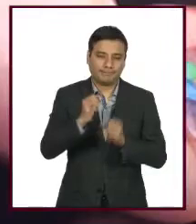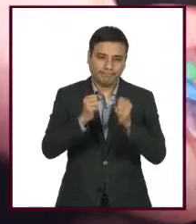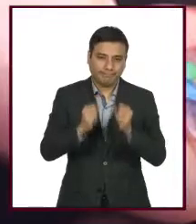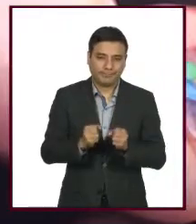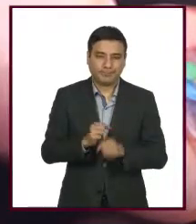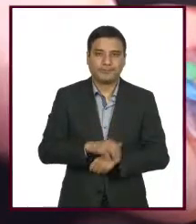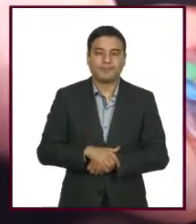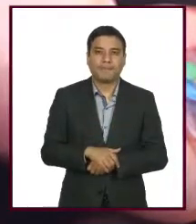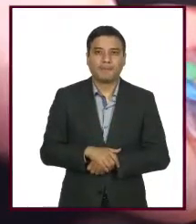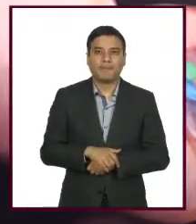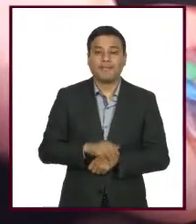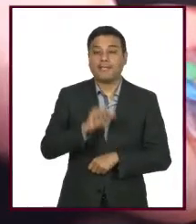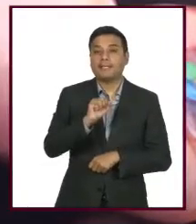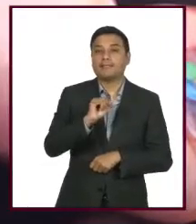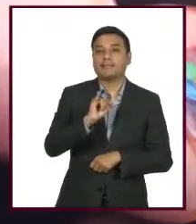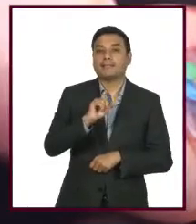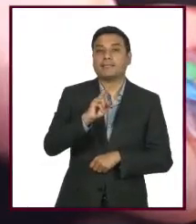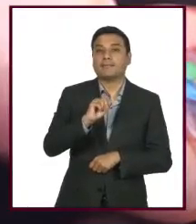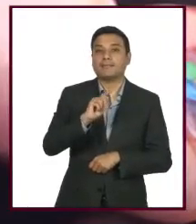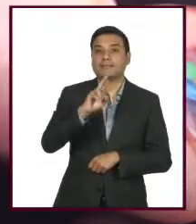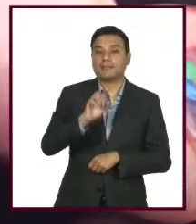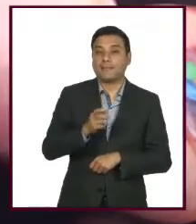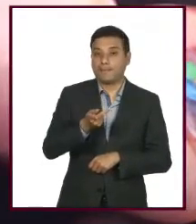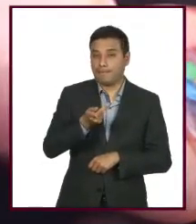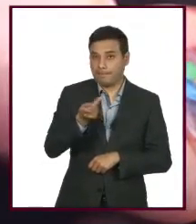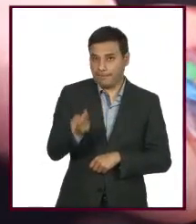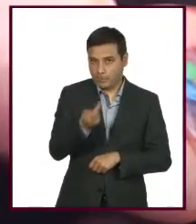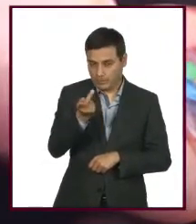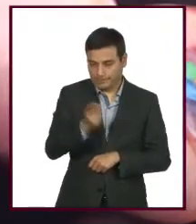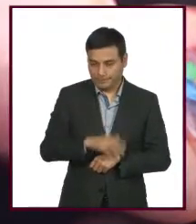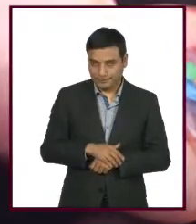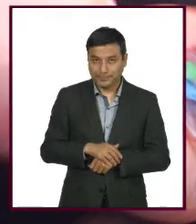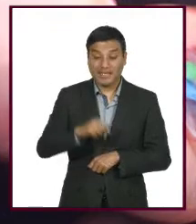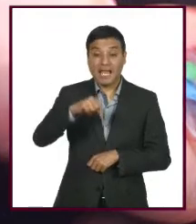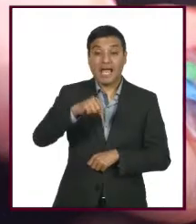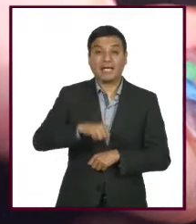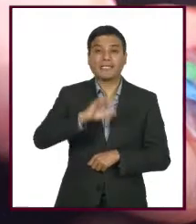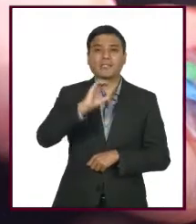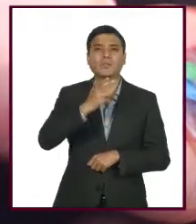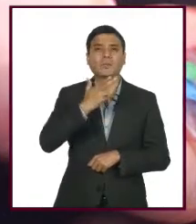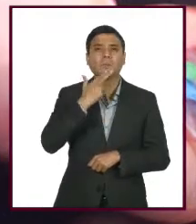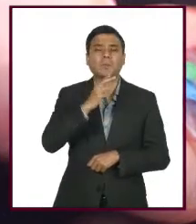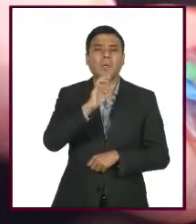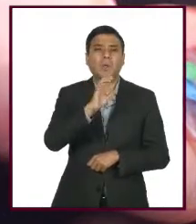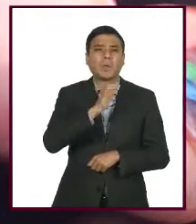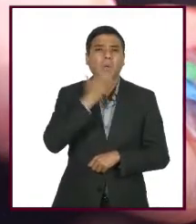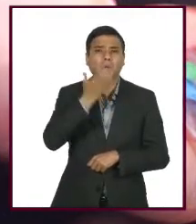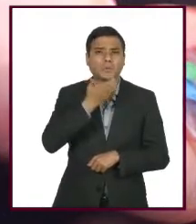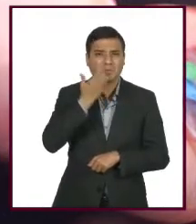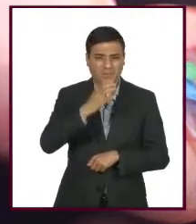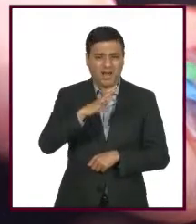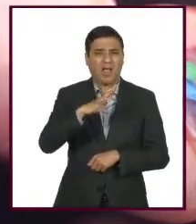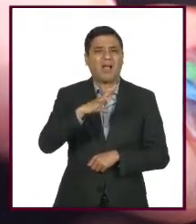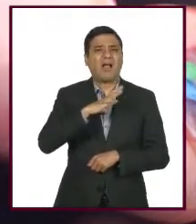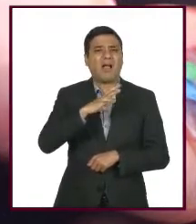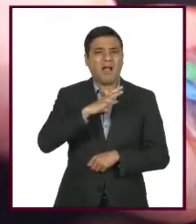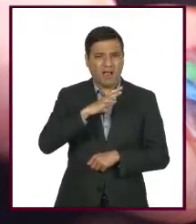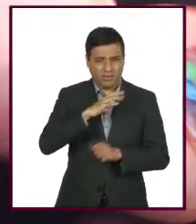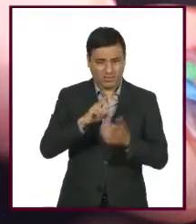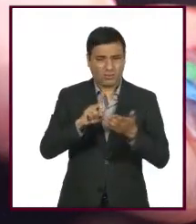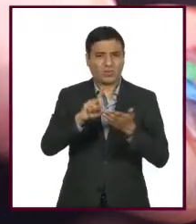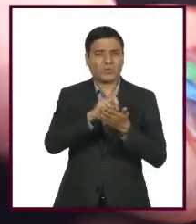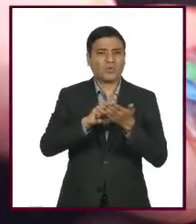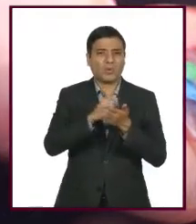Perfecto. Silvestre Ríos, por acá en el estado de Chihuahua es muy común encontrarla en cualquier parte, por lo que es muy fácil